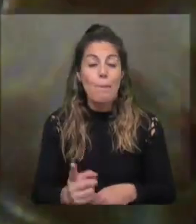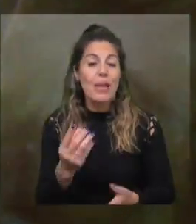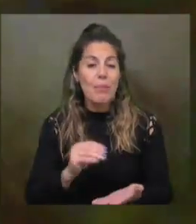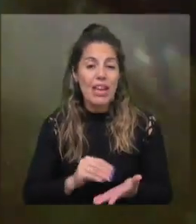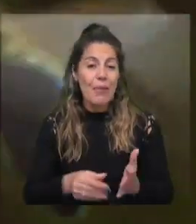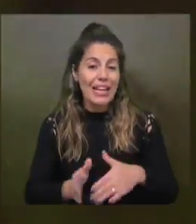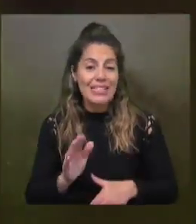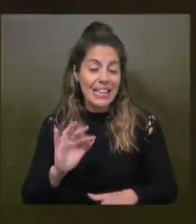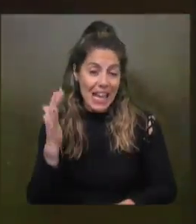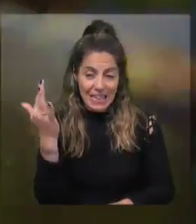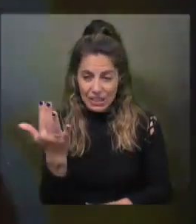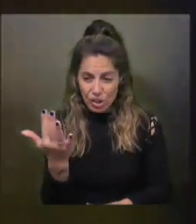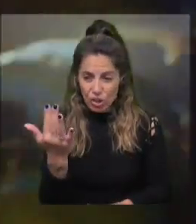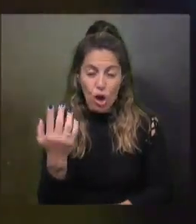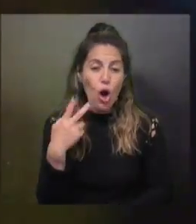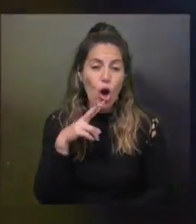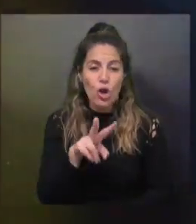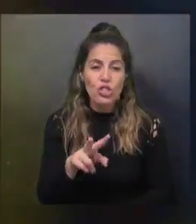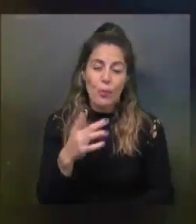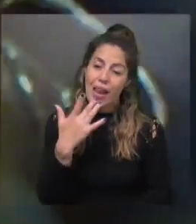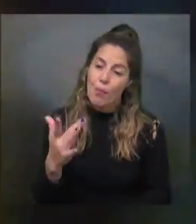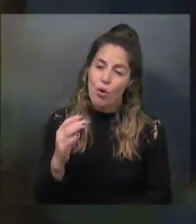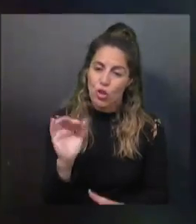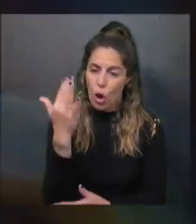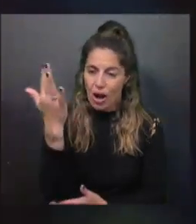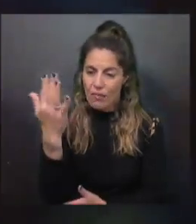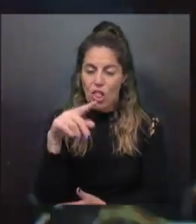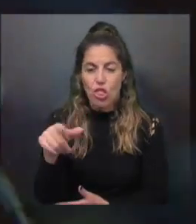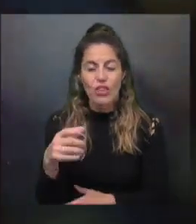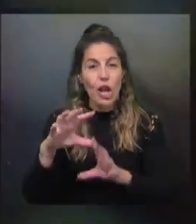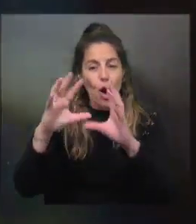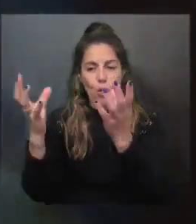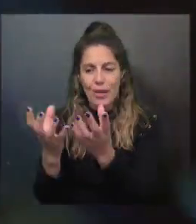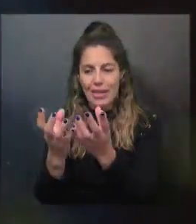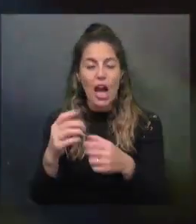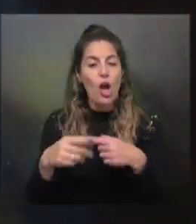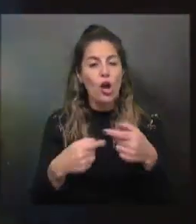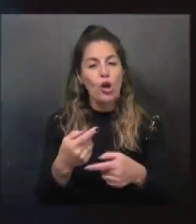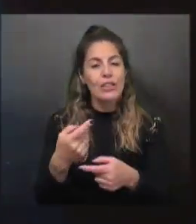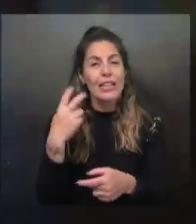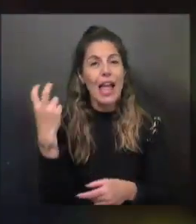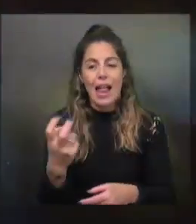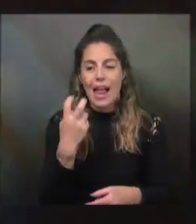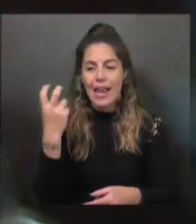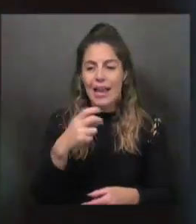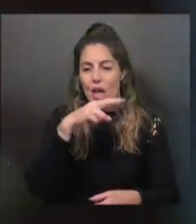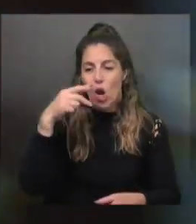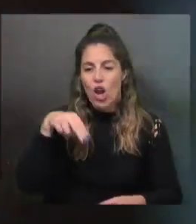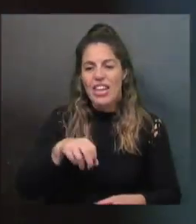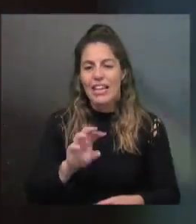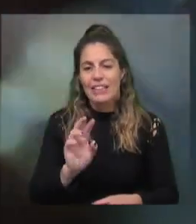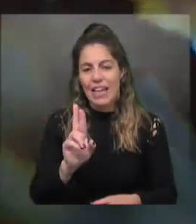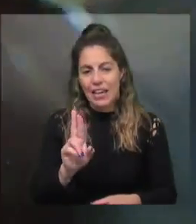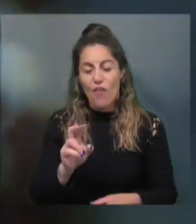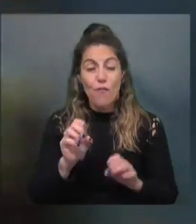que salí al mundo exterior. Observé el hermoso árbol en donde estaba ubicada mi colmena, seguí las corrientes de aire, el olor a néctar y polen